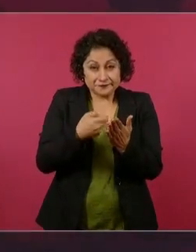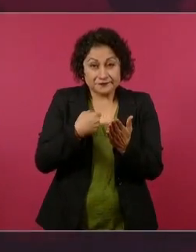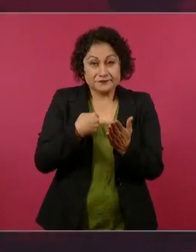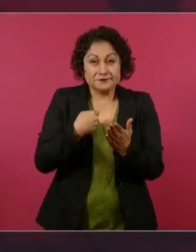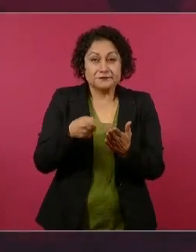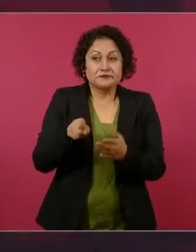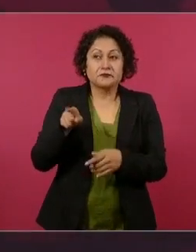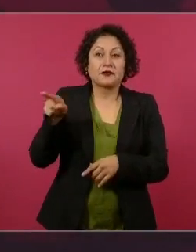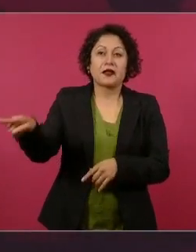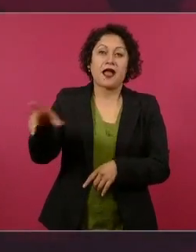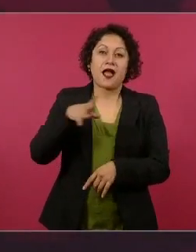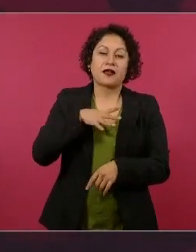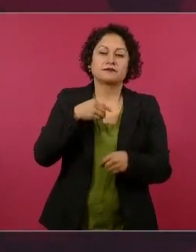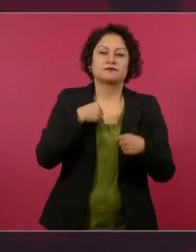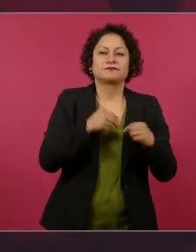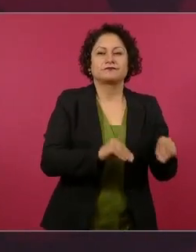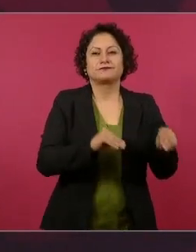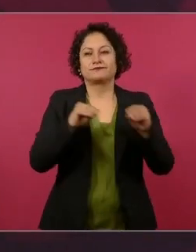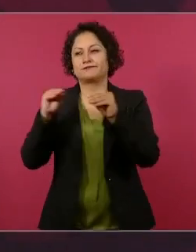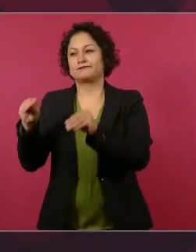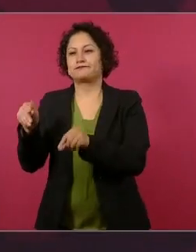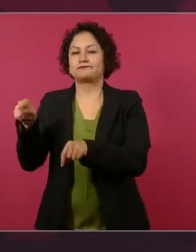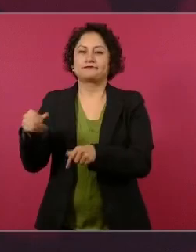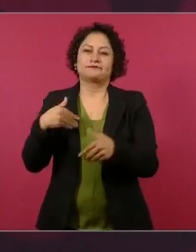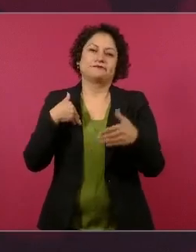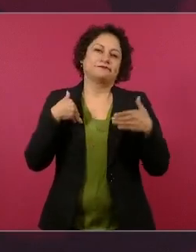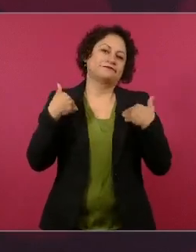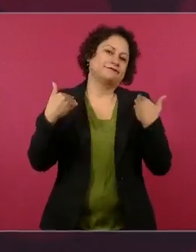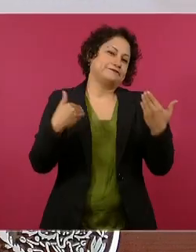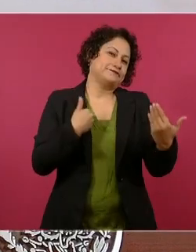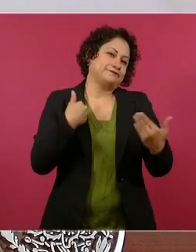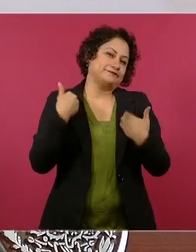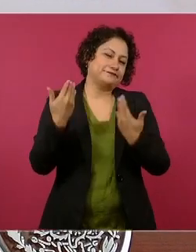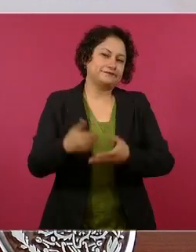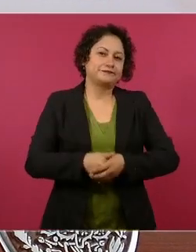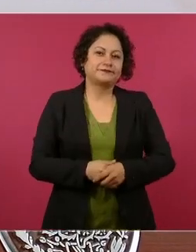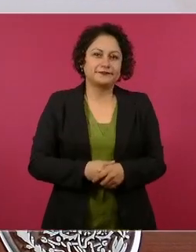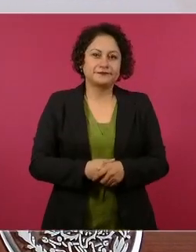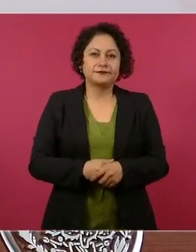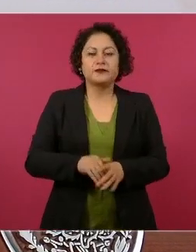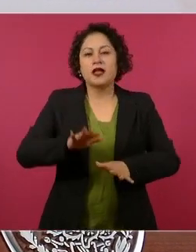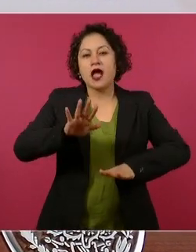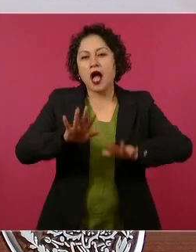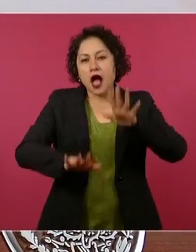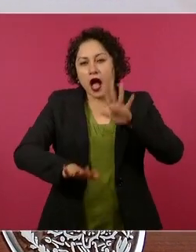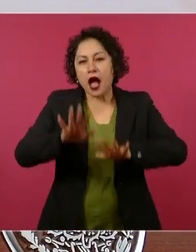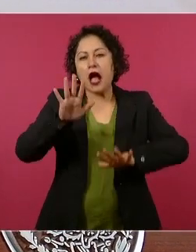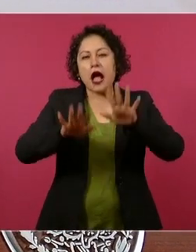veces, no siempre, pero a veces llegan zaraguatos.